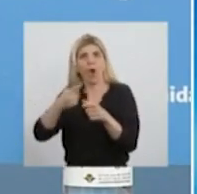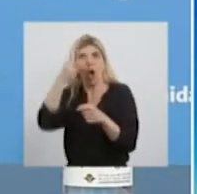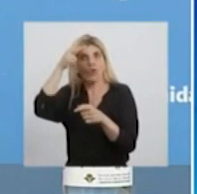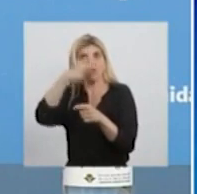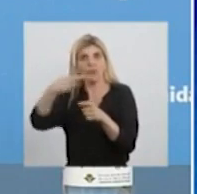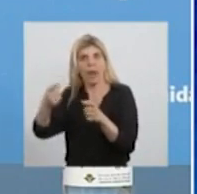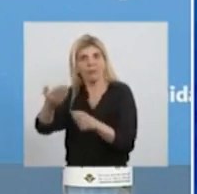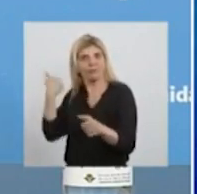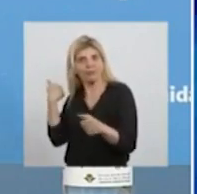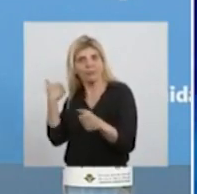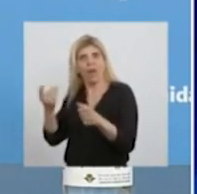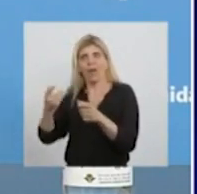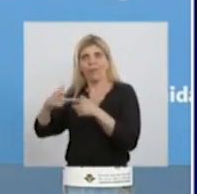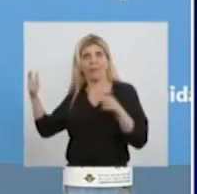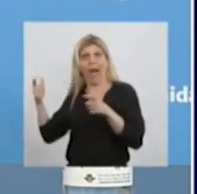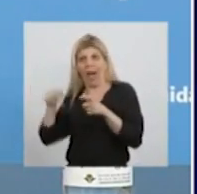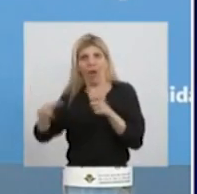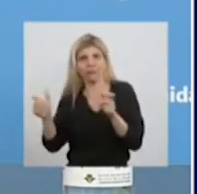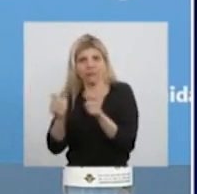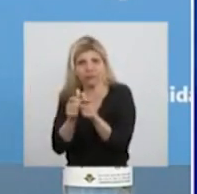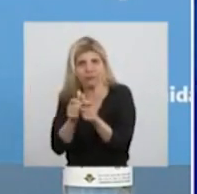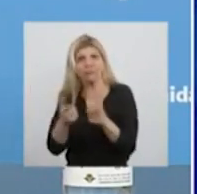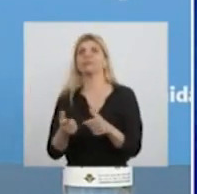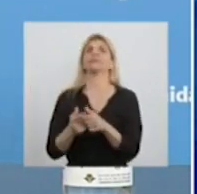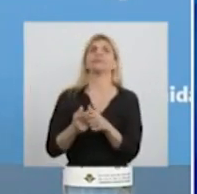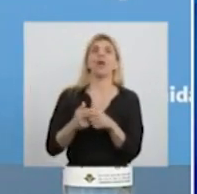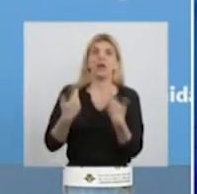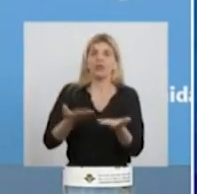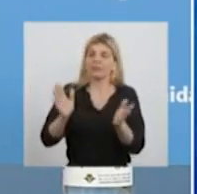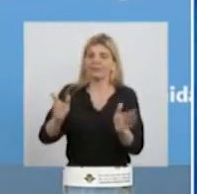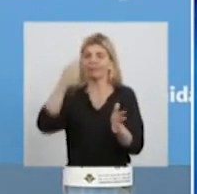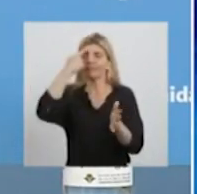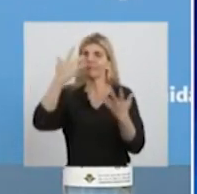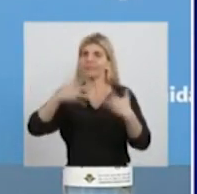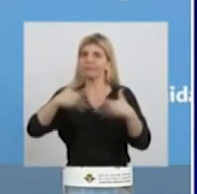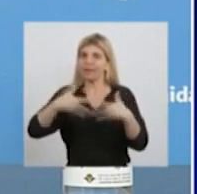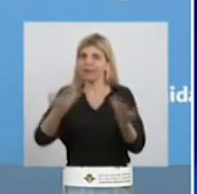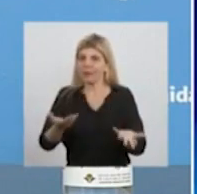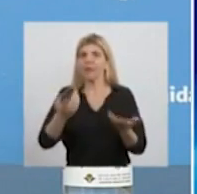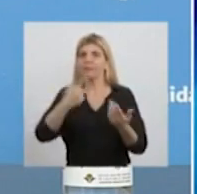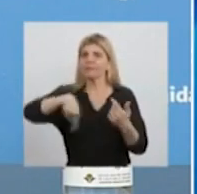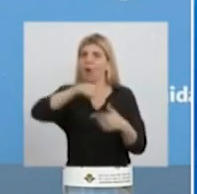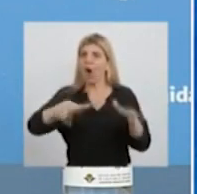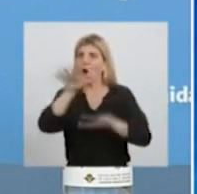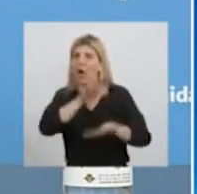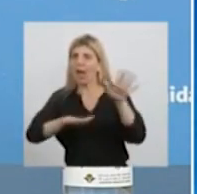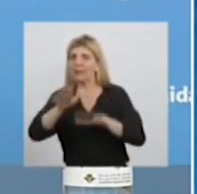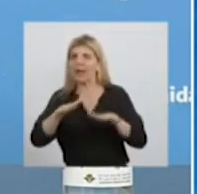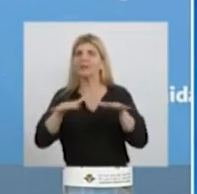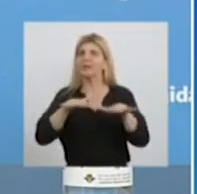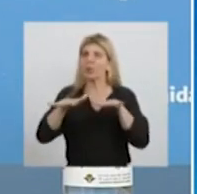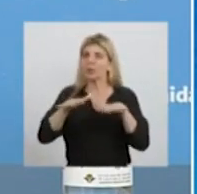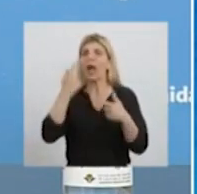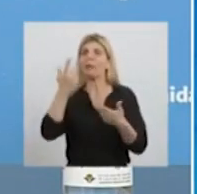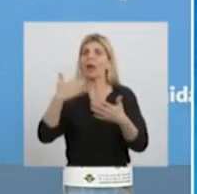un recinto cerrado como es la Casa Rosada. Era muy fácil hacerlo bien al funeral de Maradona y lo